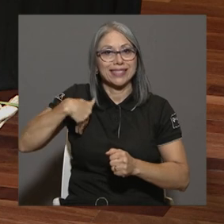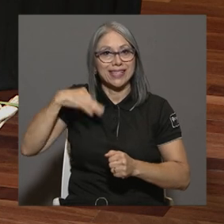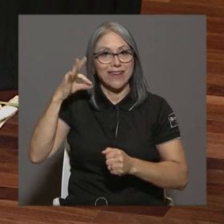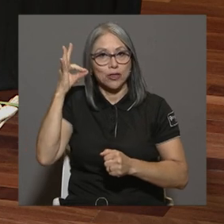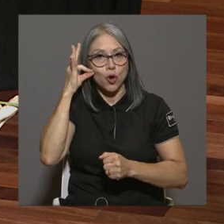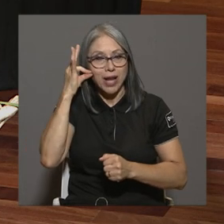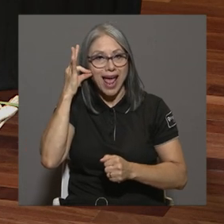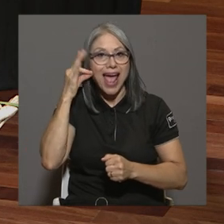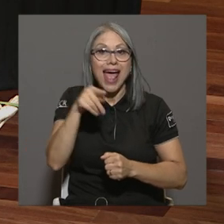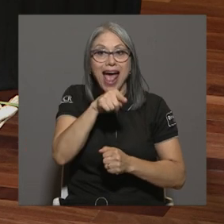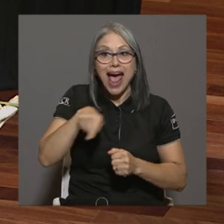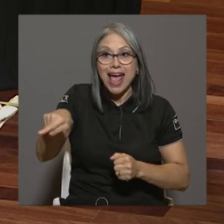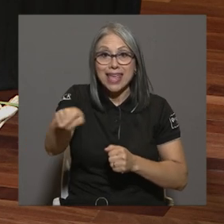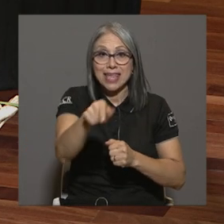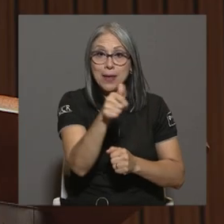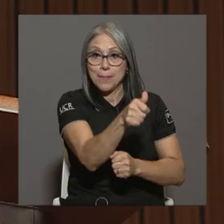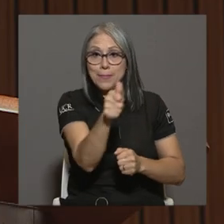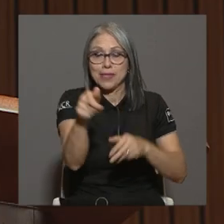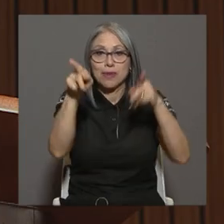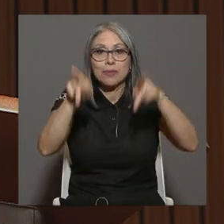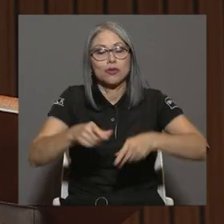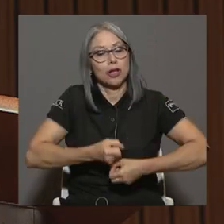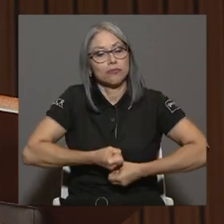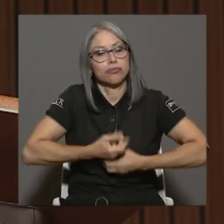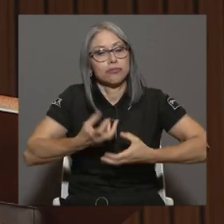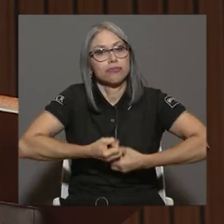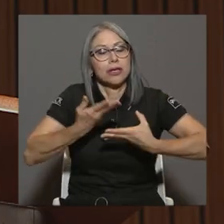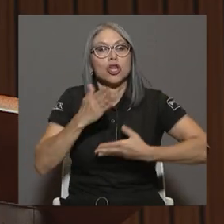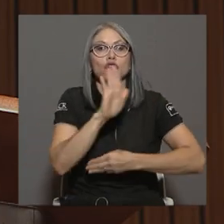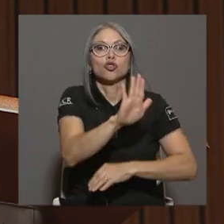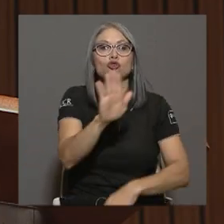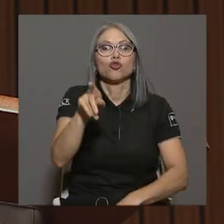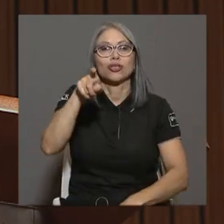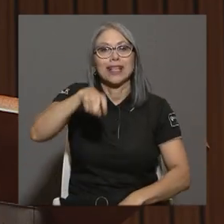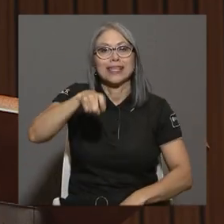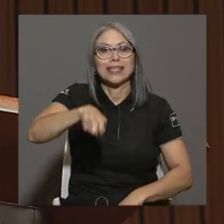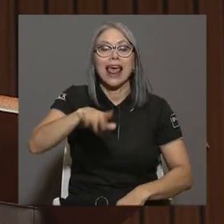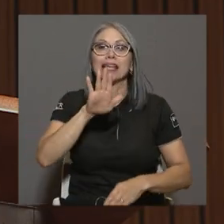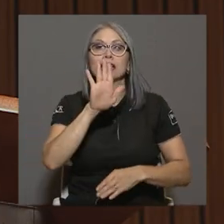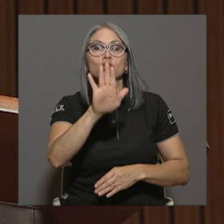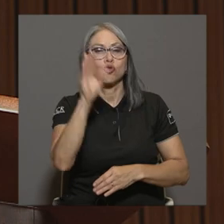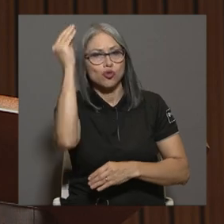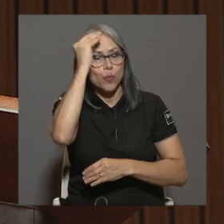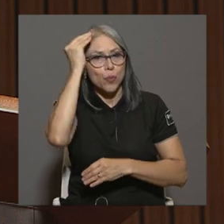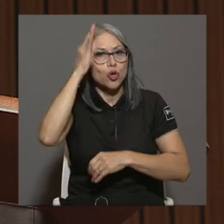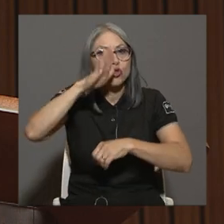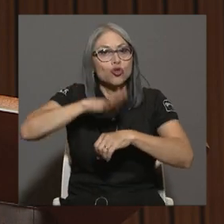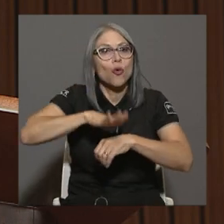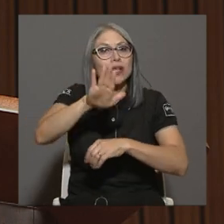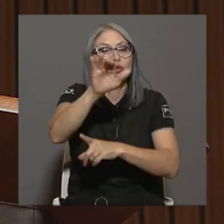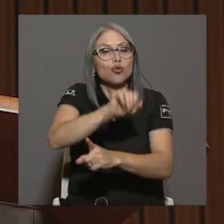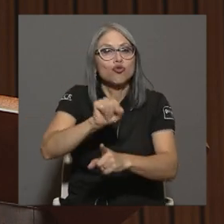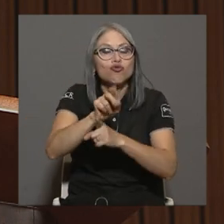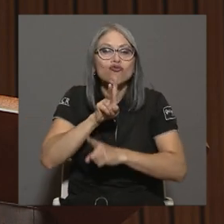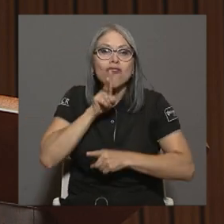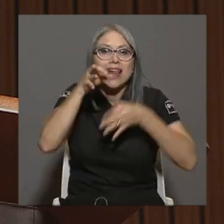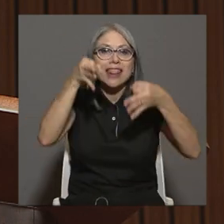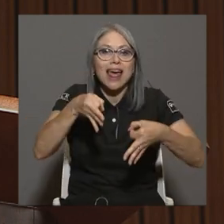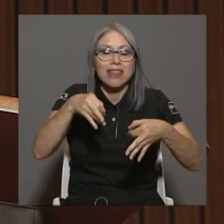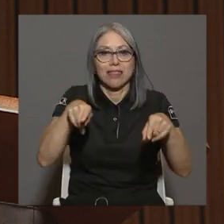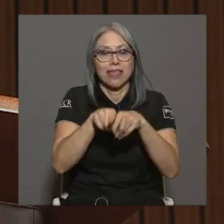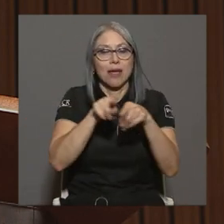de expresar sus necesidades y percepciones sobre su realidad, así como la relación con